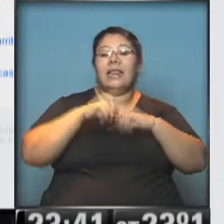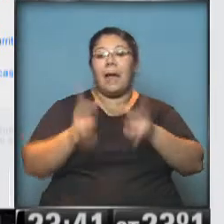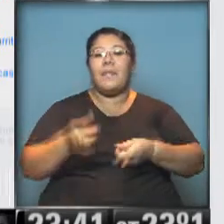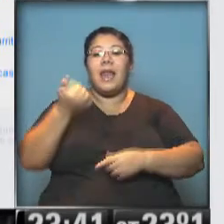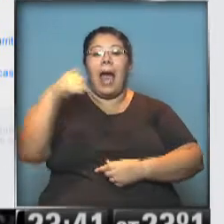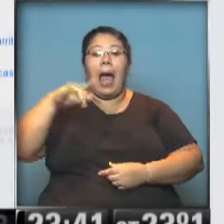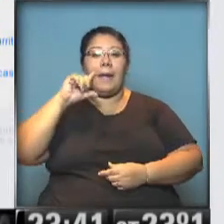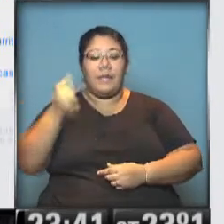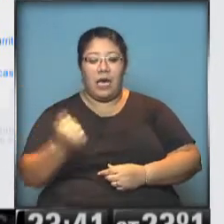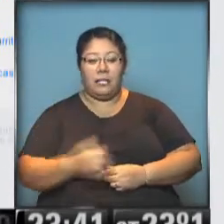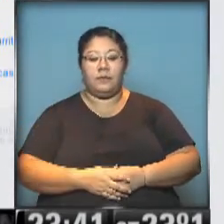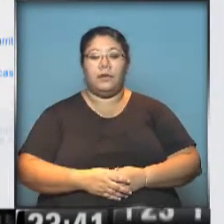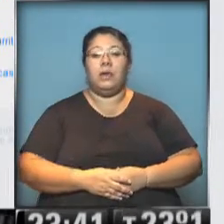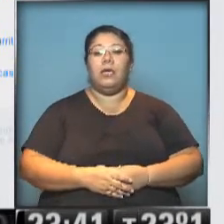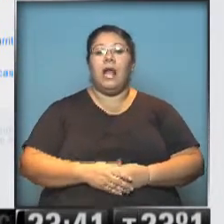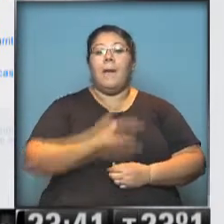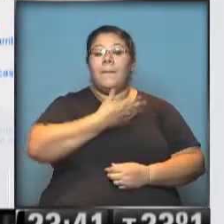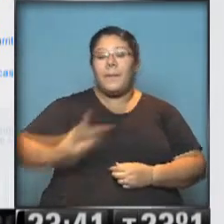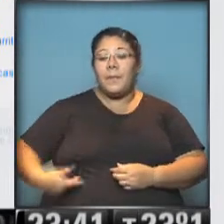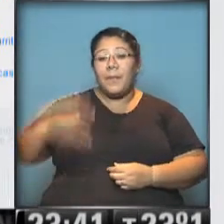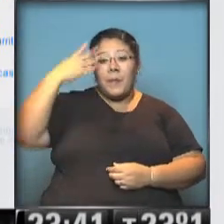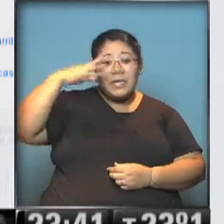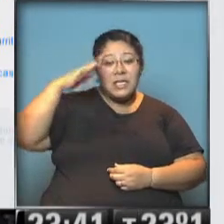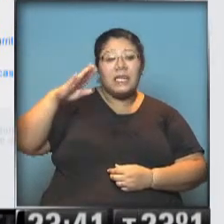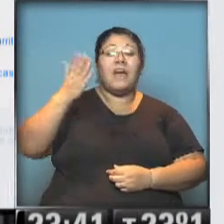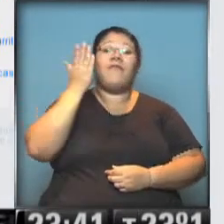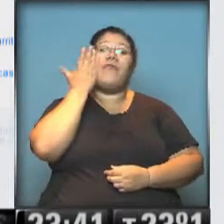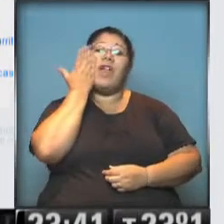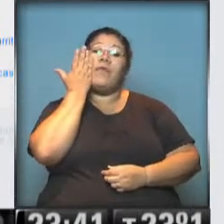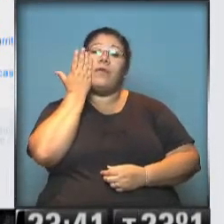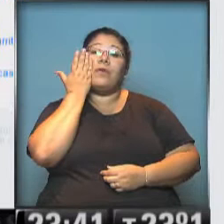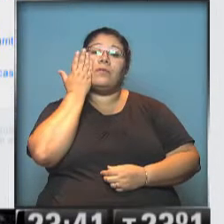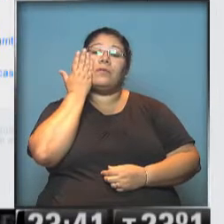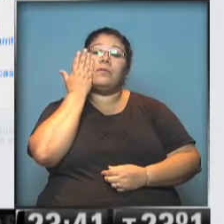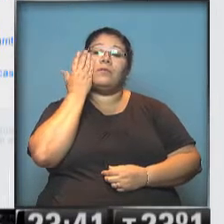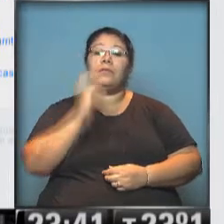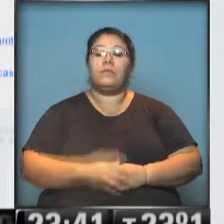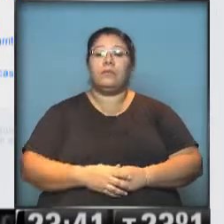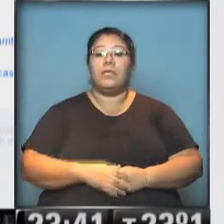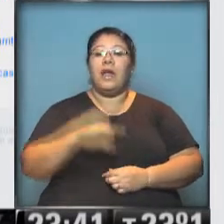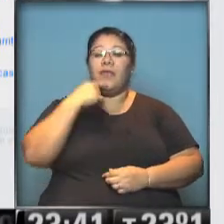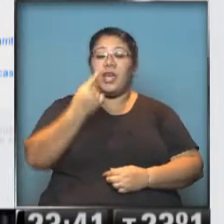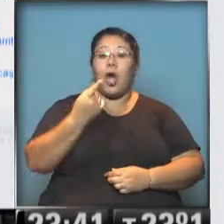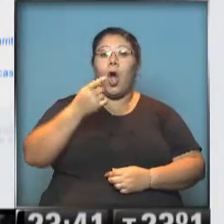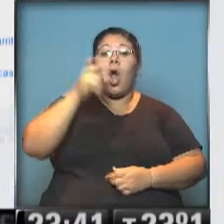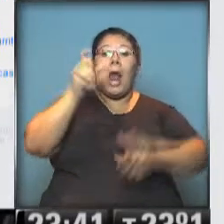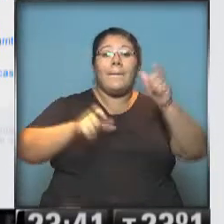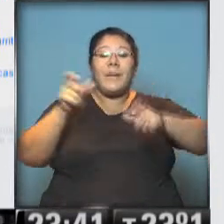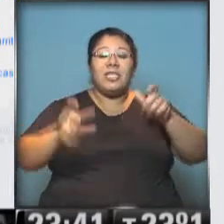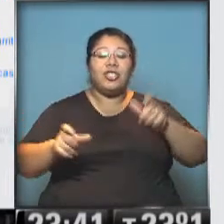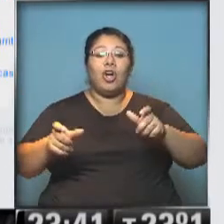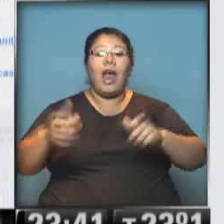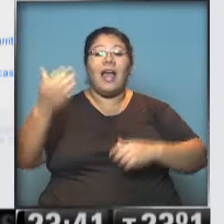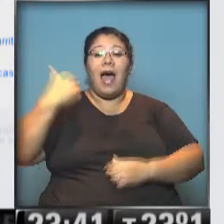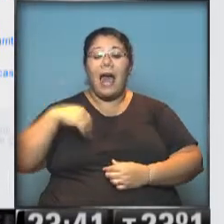ha exprimido a lo largo de su cuenta en Facebook. Para algunos, Argentina y AMIA son solo un daño